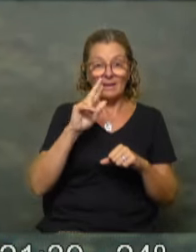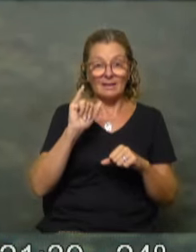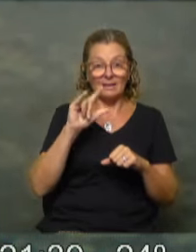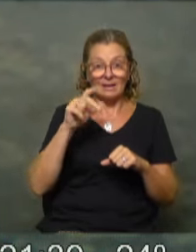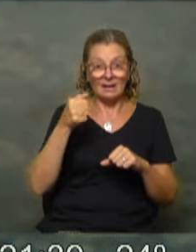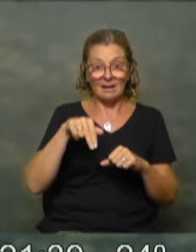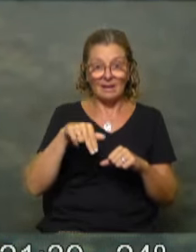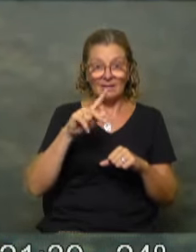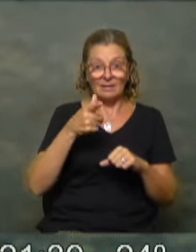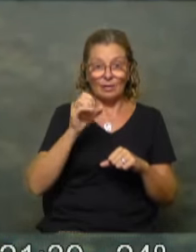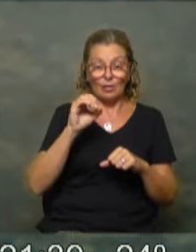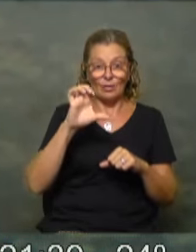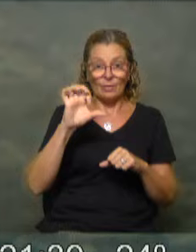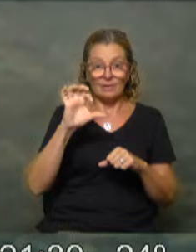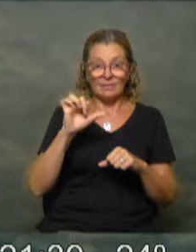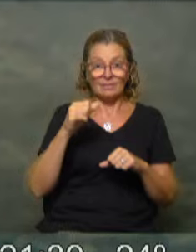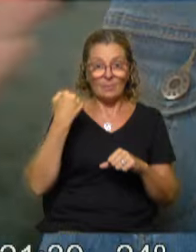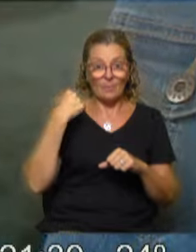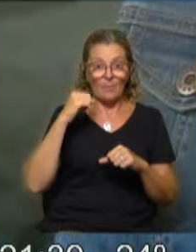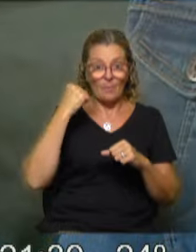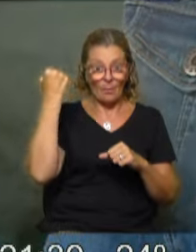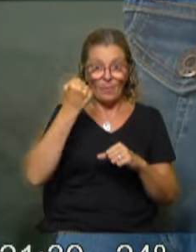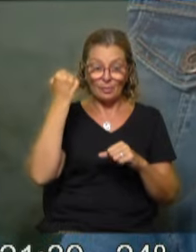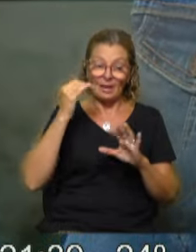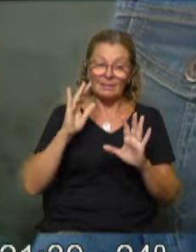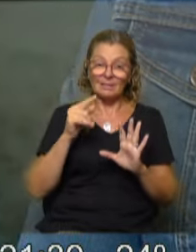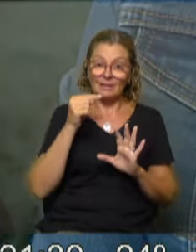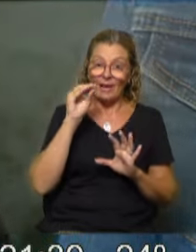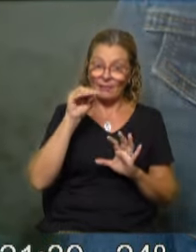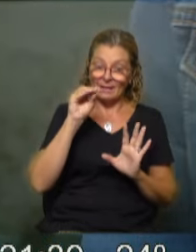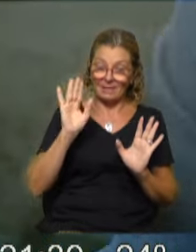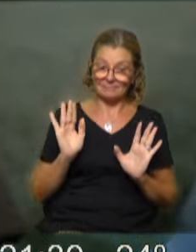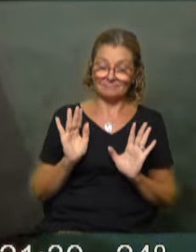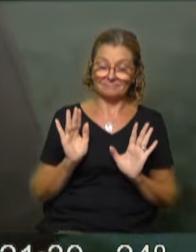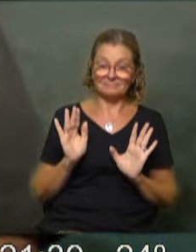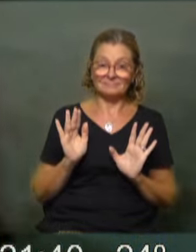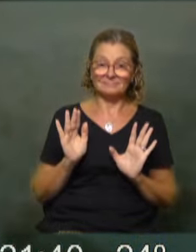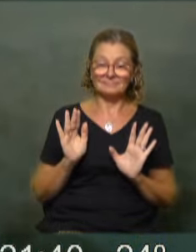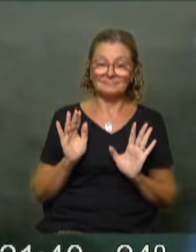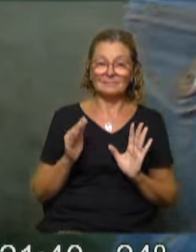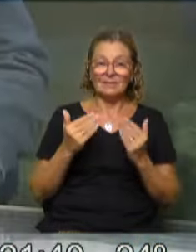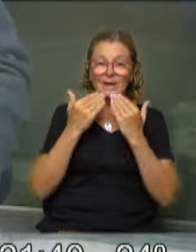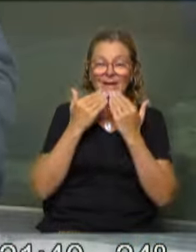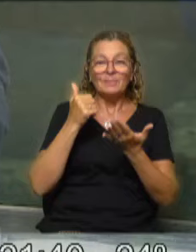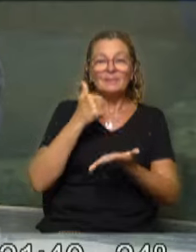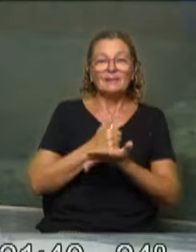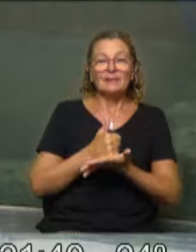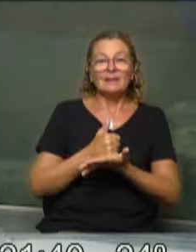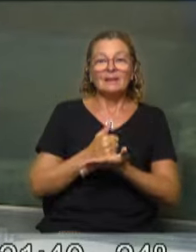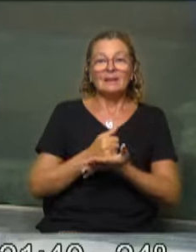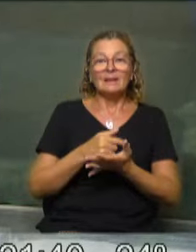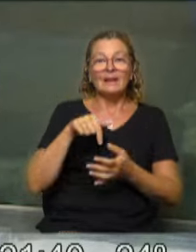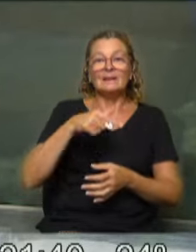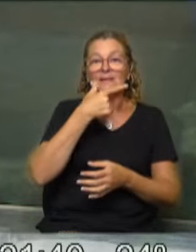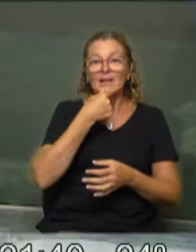Que ahí en Goes, espectacular. Ah, ¿viste? Perfecto. Pero eso es Uruguay. Leonor, muchas gracias por haber estado acá. Bueno, se estrena